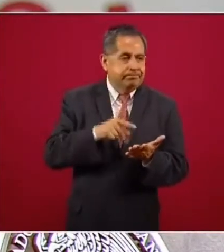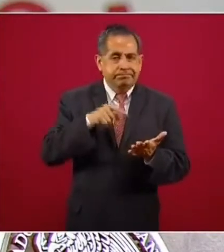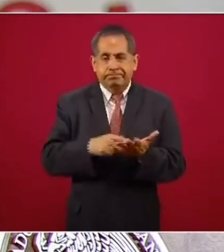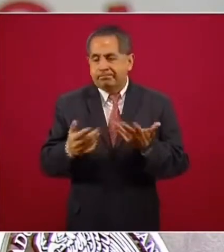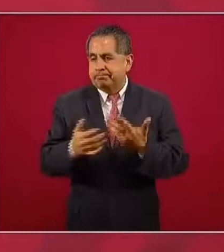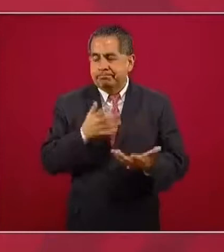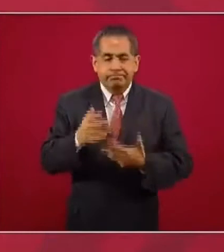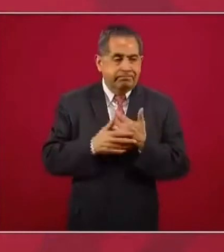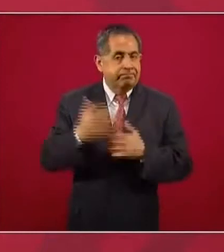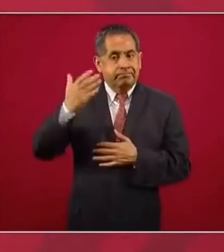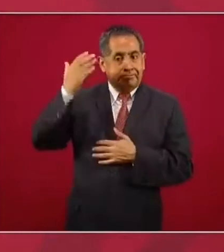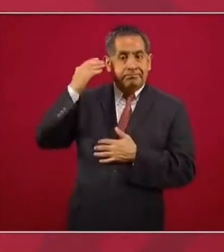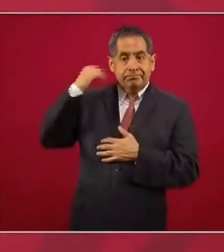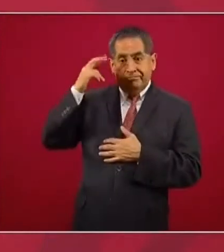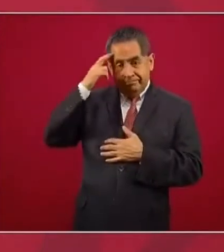Los intereses creados